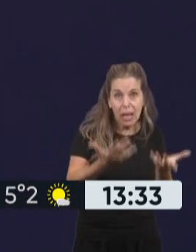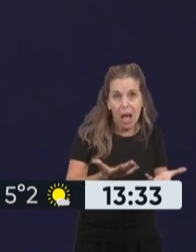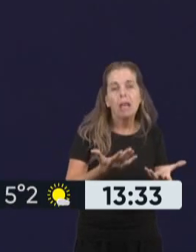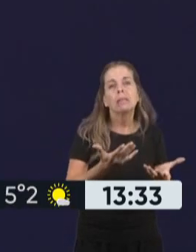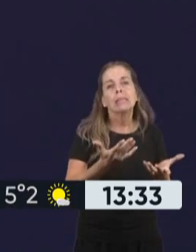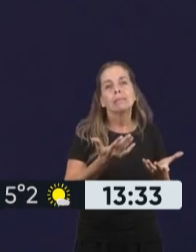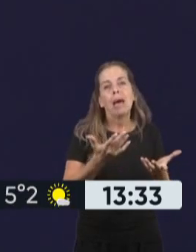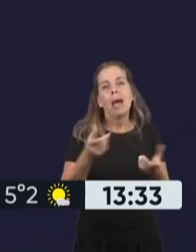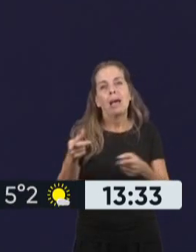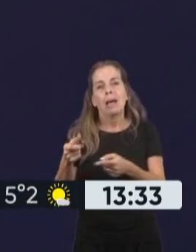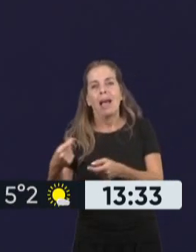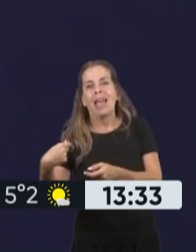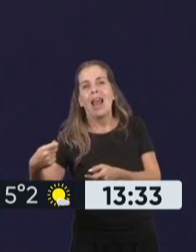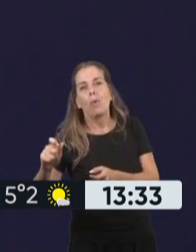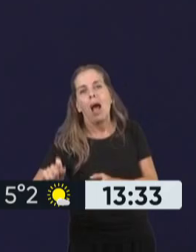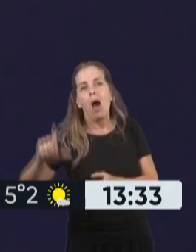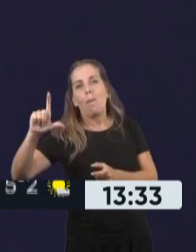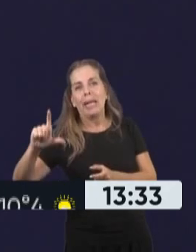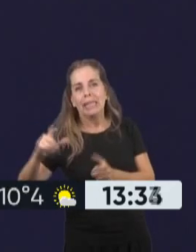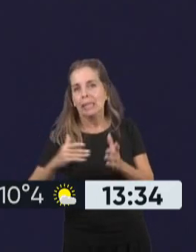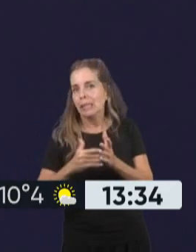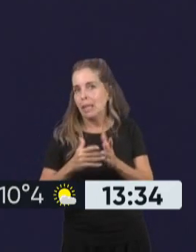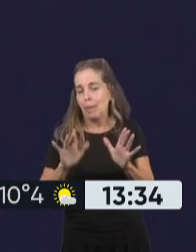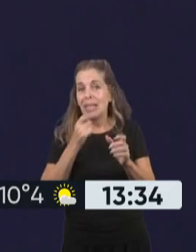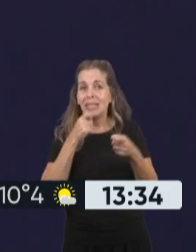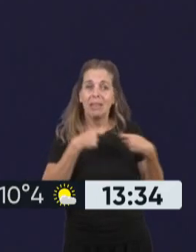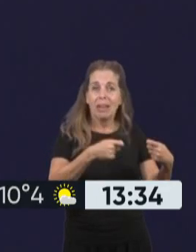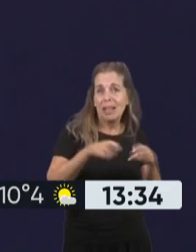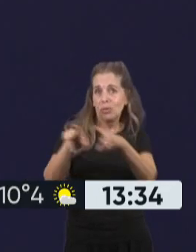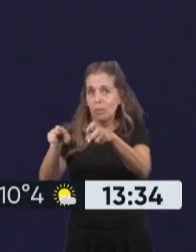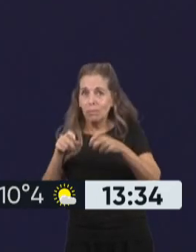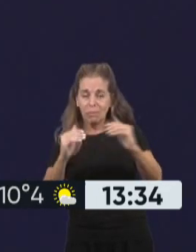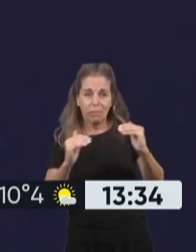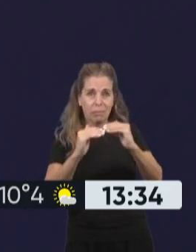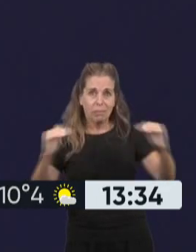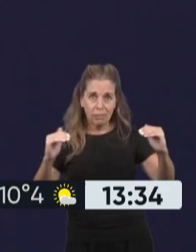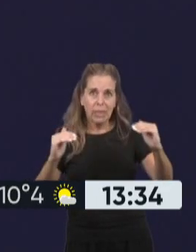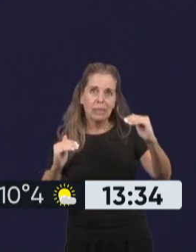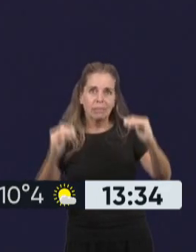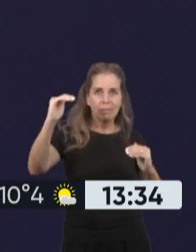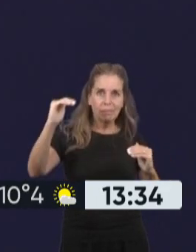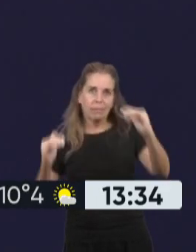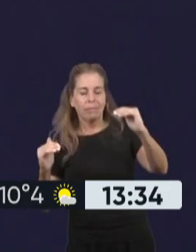sin que complique o que rompa el equilibrio fiscal. Y siempre